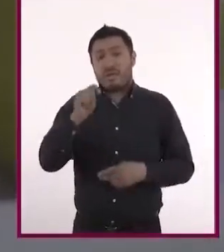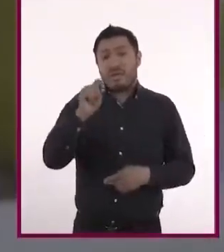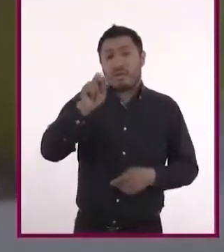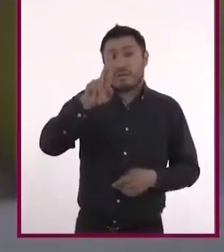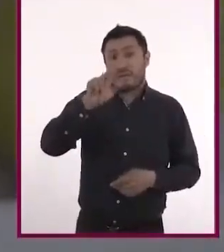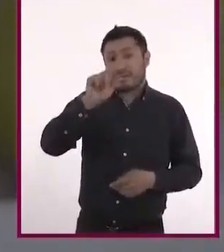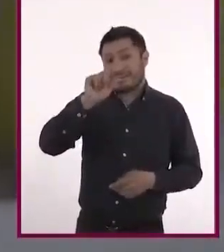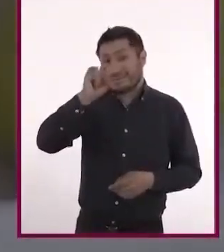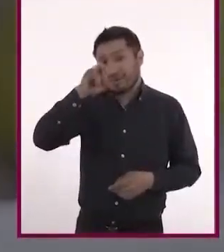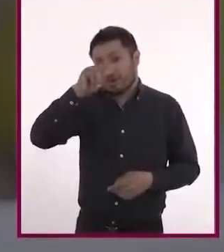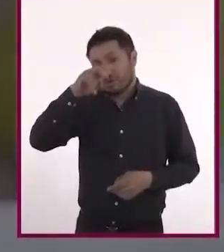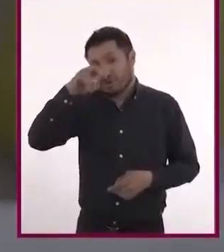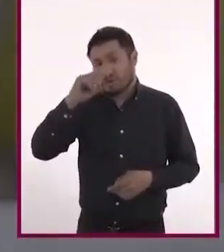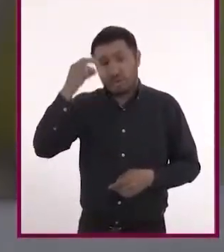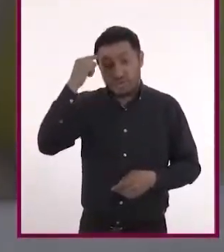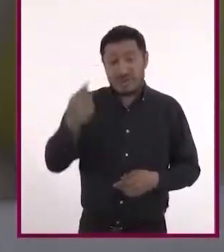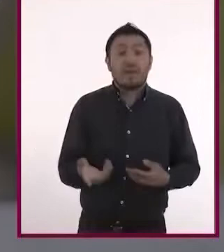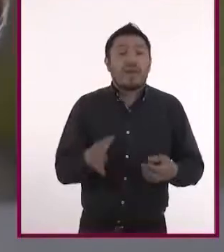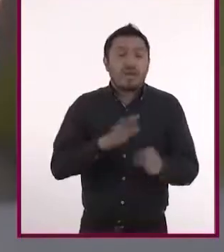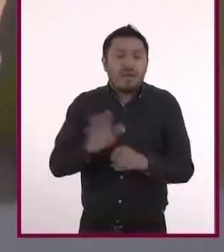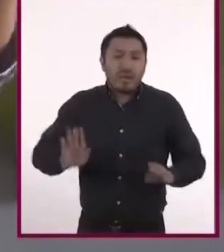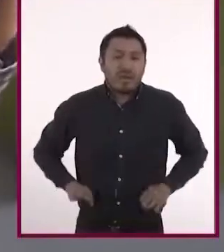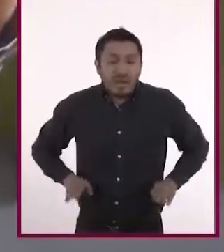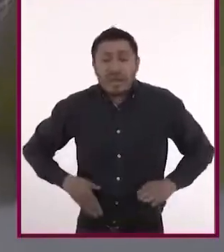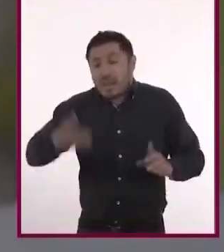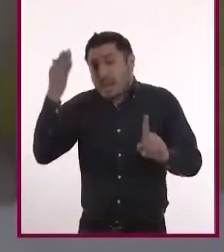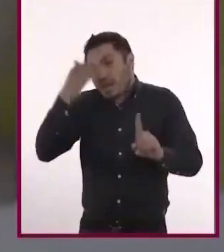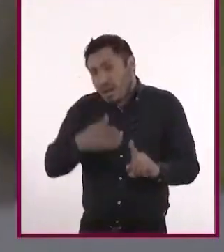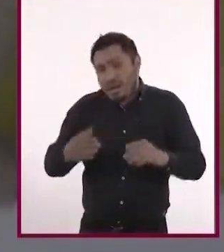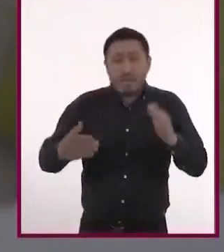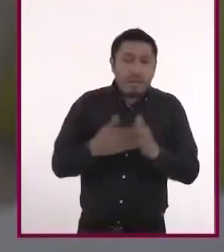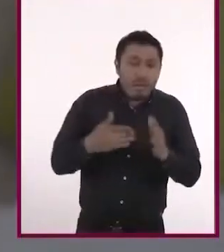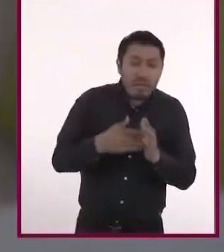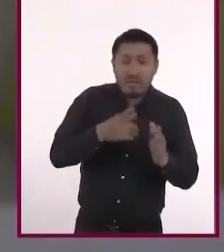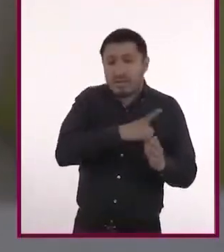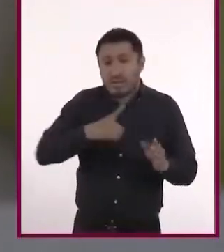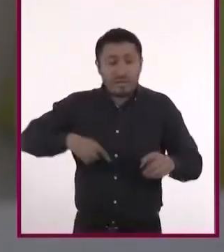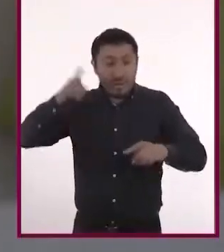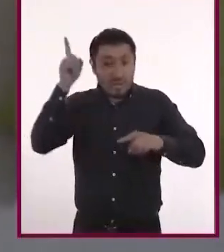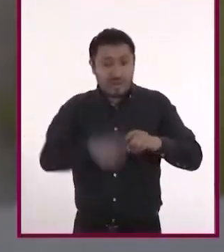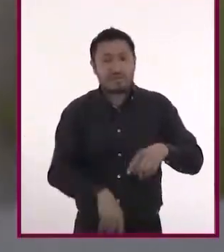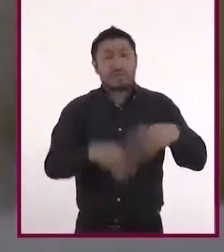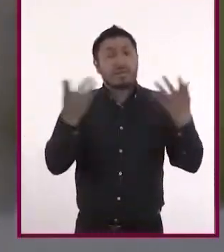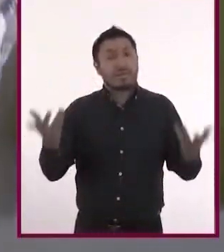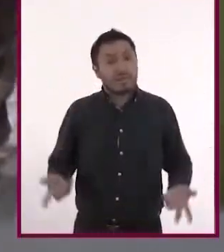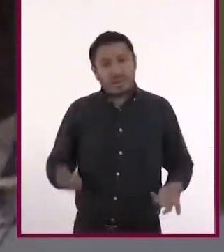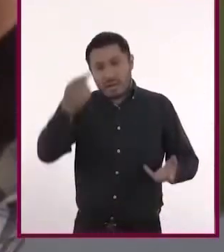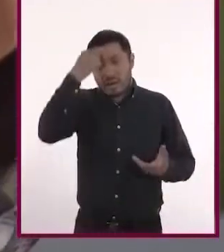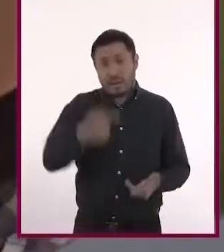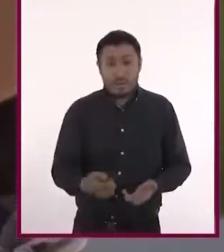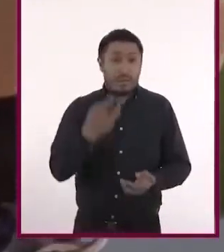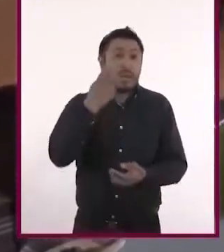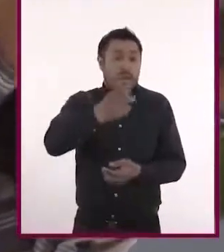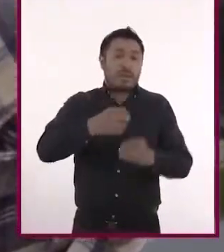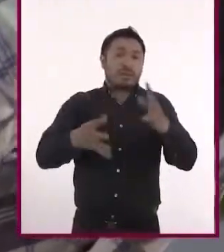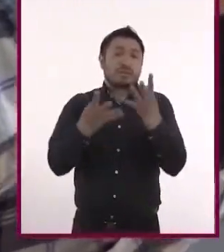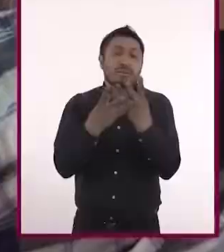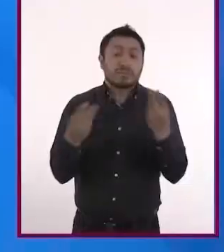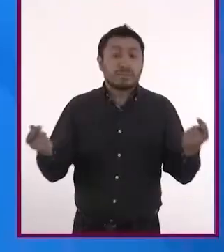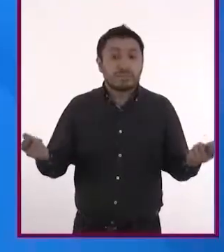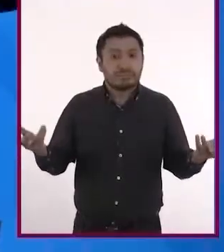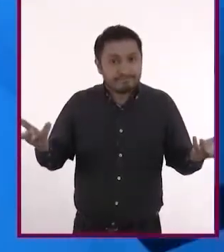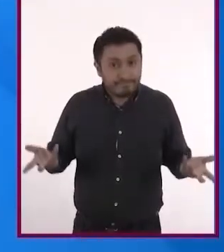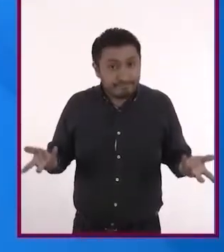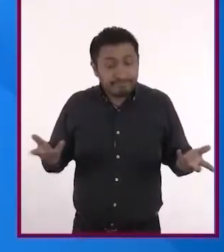mental? ¿Qué condiciones, retos y obstáculos debemos superar como sociedad frente a los trastornos